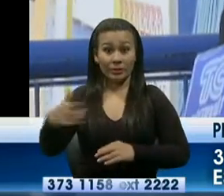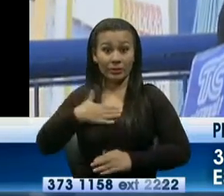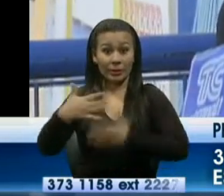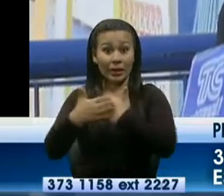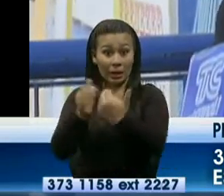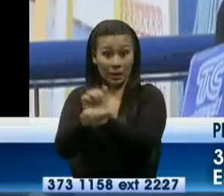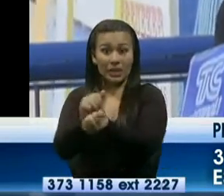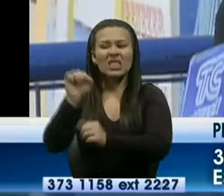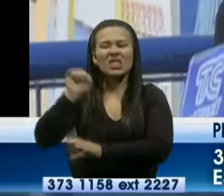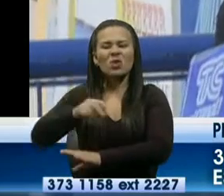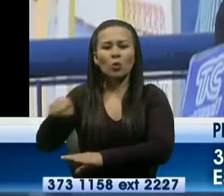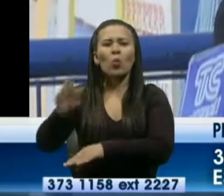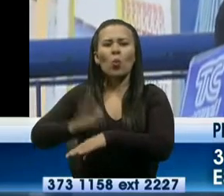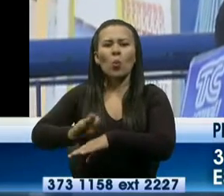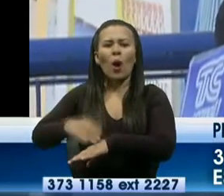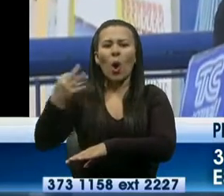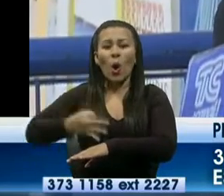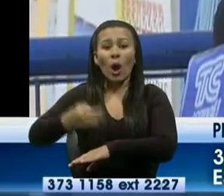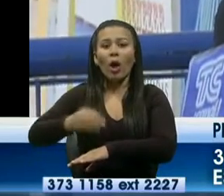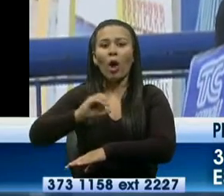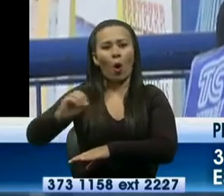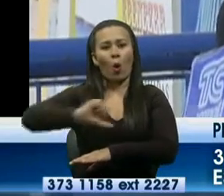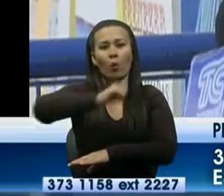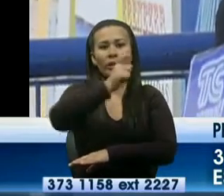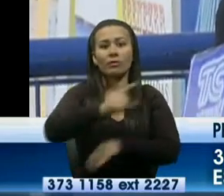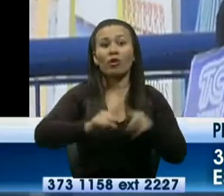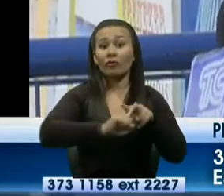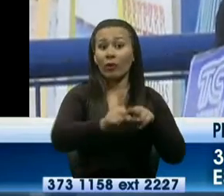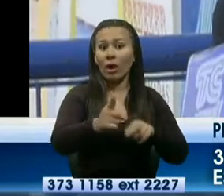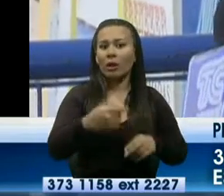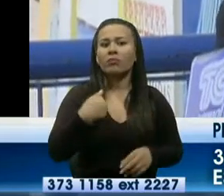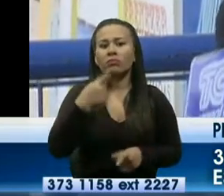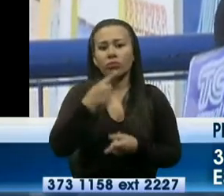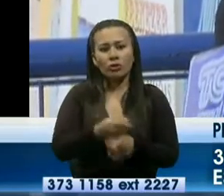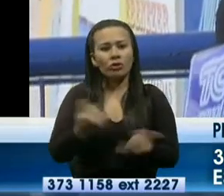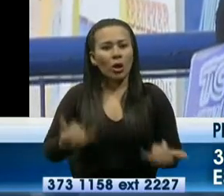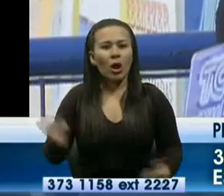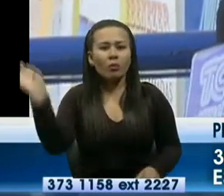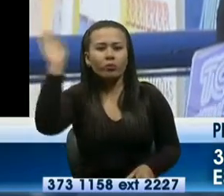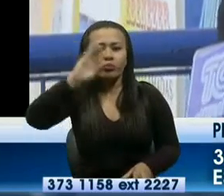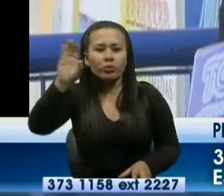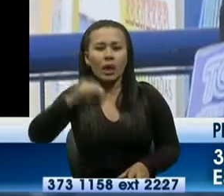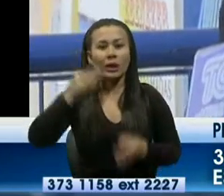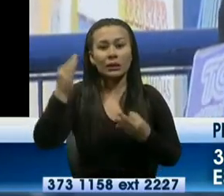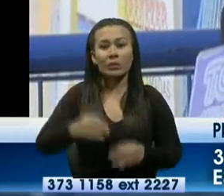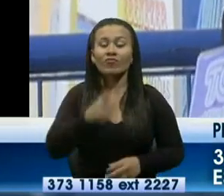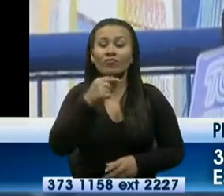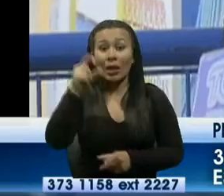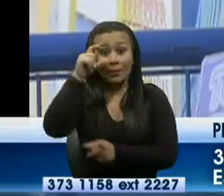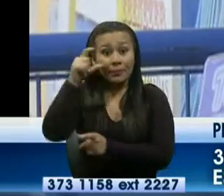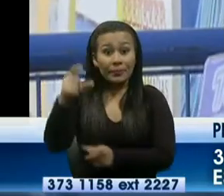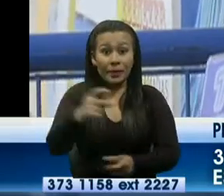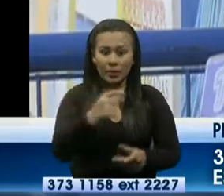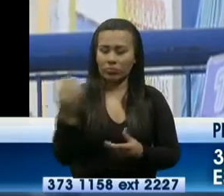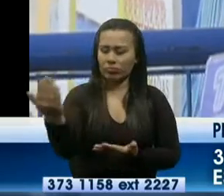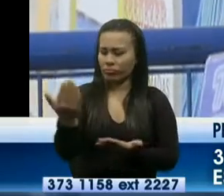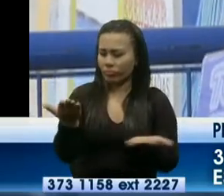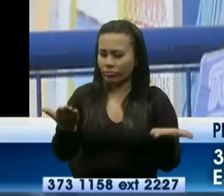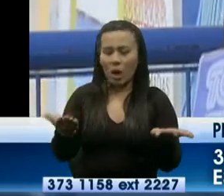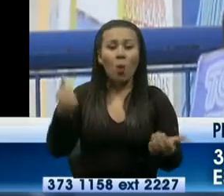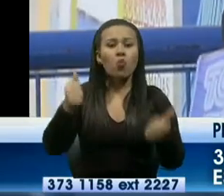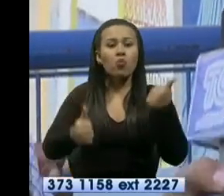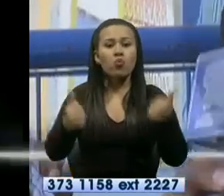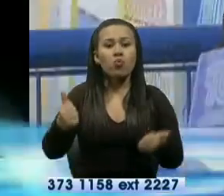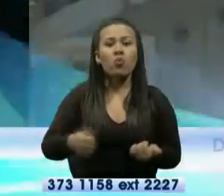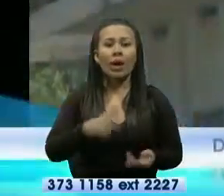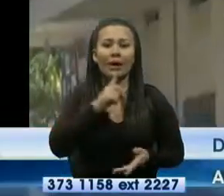los procesados y testigos. Y la otra historia es la que la Fiscalía ha podido investigar. Así podemos contrastar las dos para saber quién está mintiendo